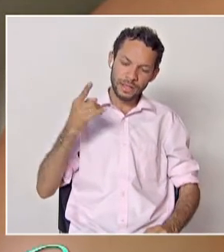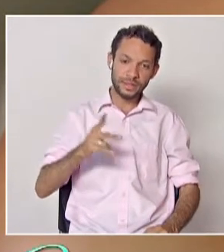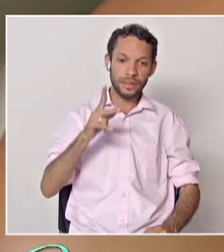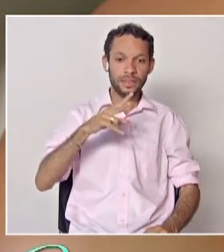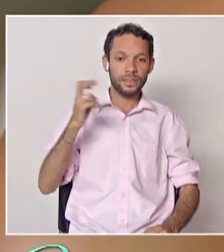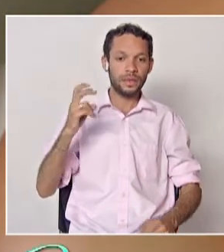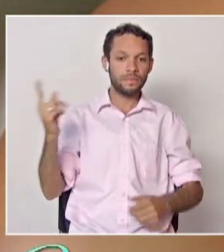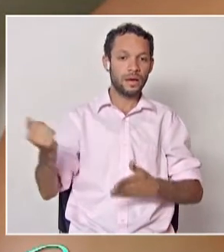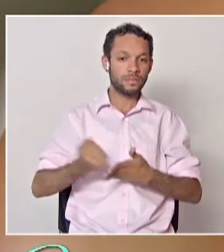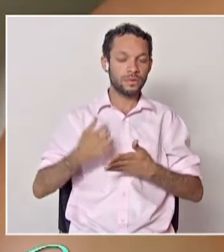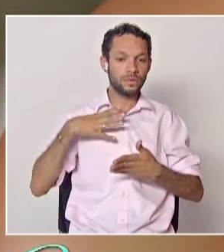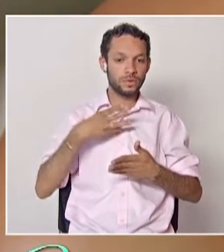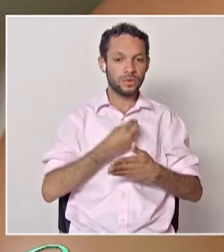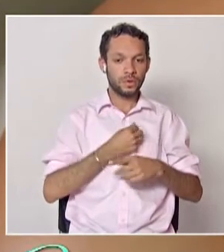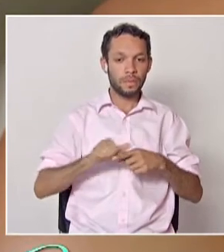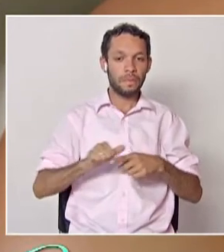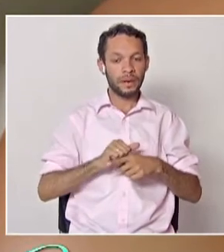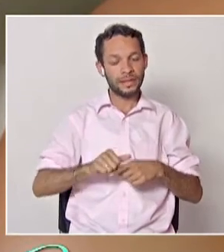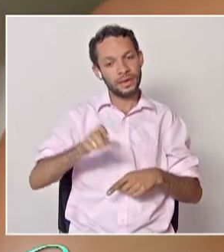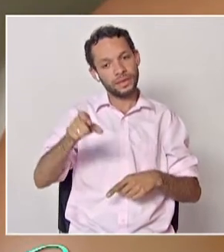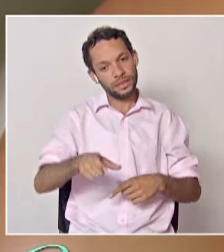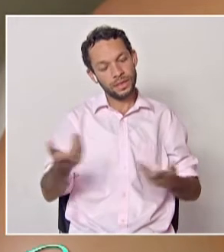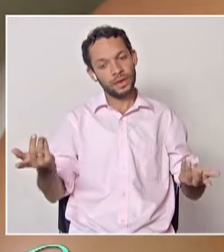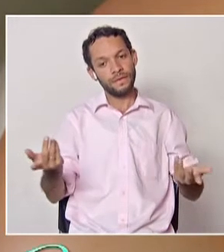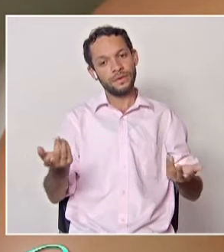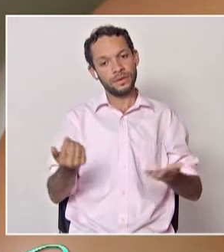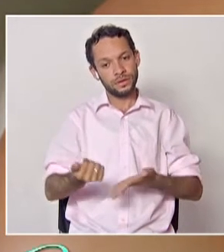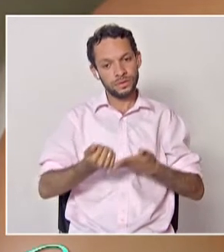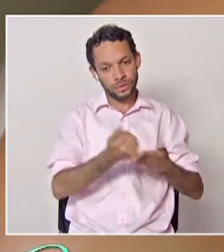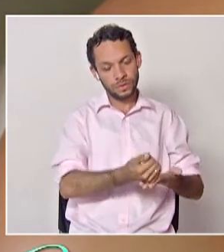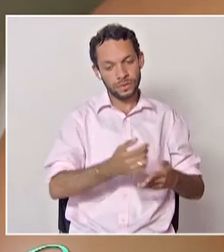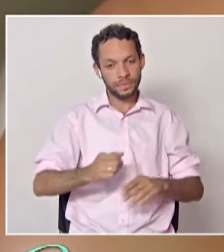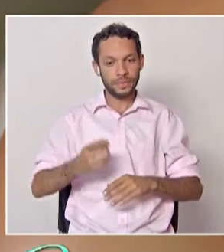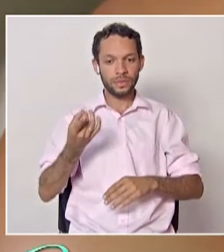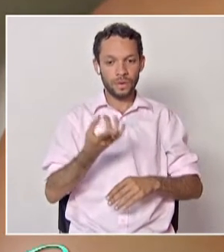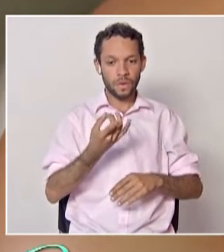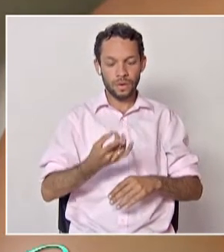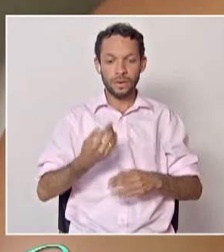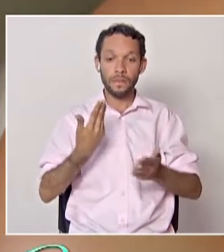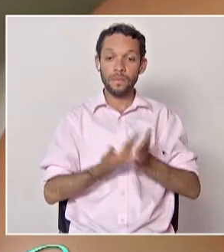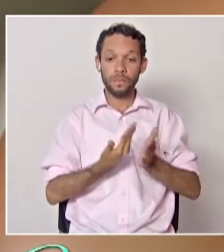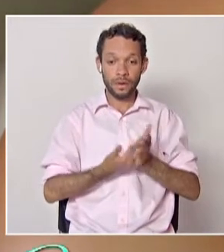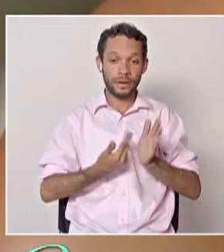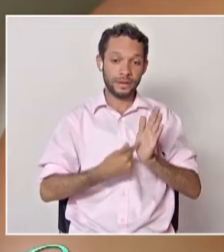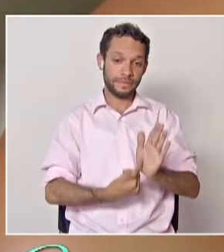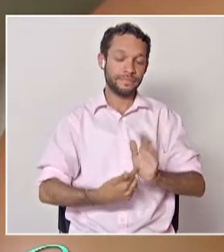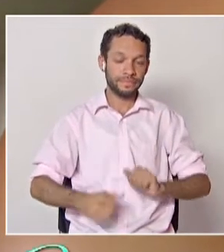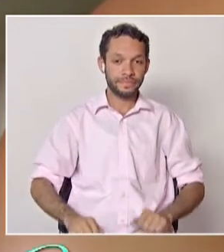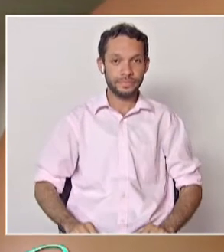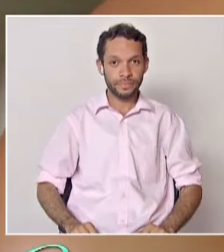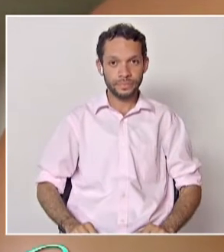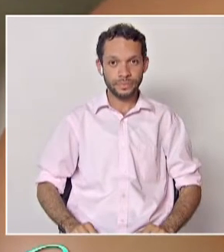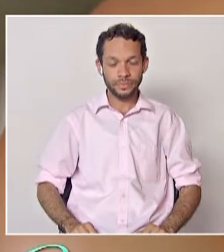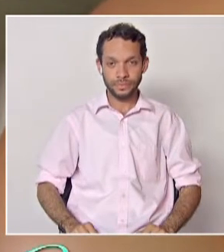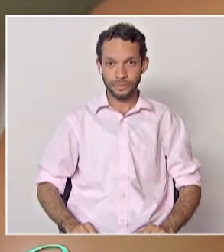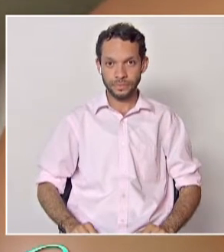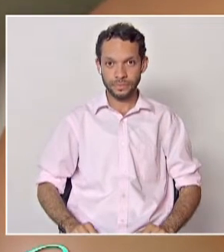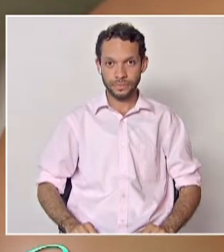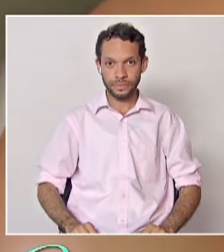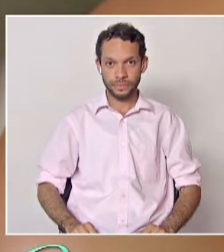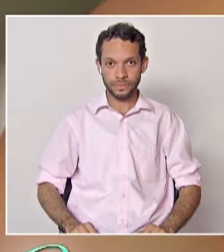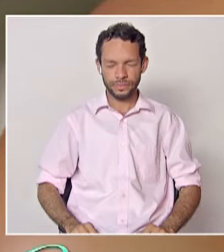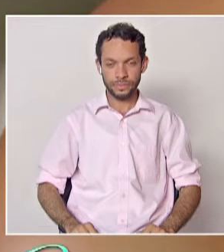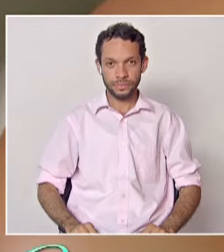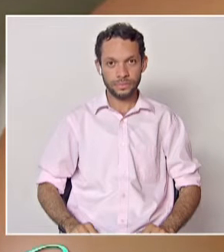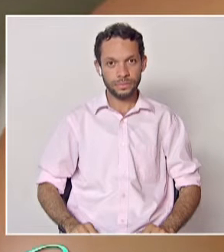desfogue de energía yang, o sea, los puntos donde esa energía yang se acumulan y posteriormente se equilibran ya